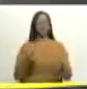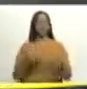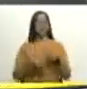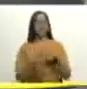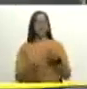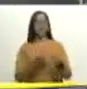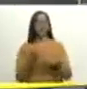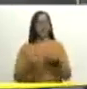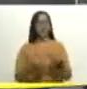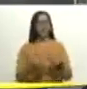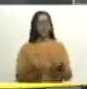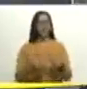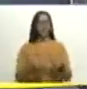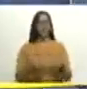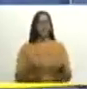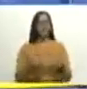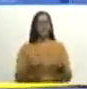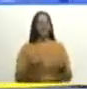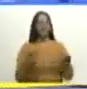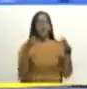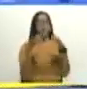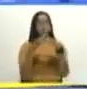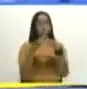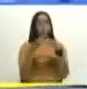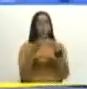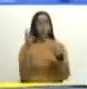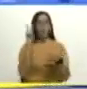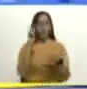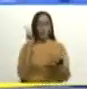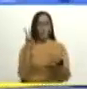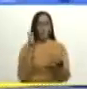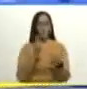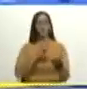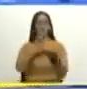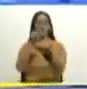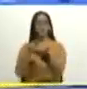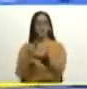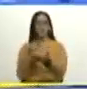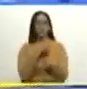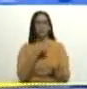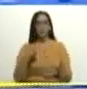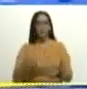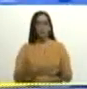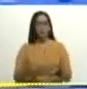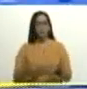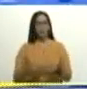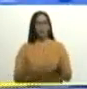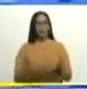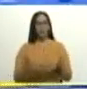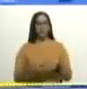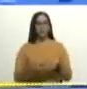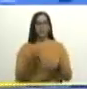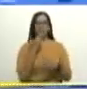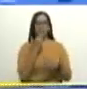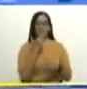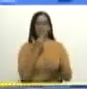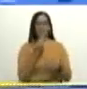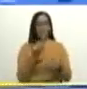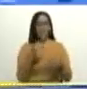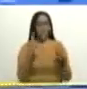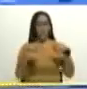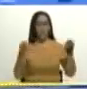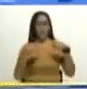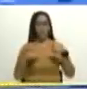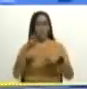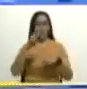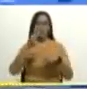ir, que va a ir una delegación venezolana en Beijing. Casi cae en mi cumpleaños, el 23 de noviembre. Por